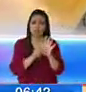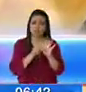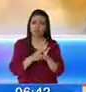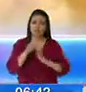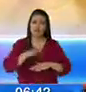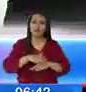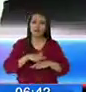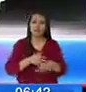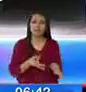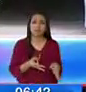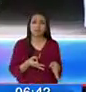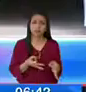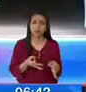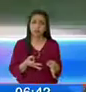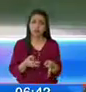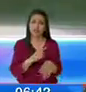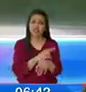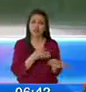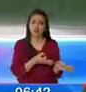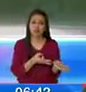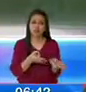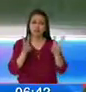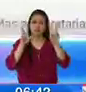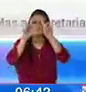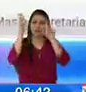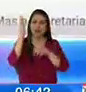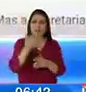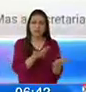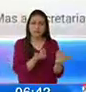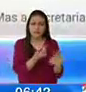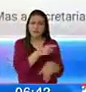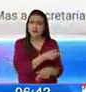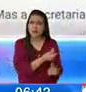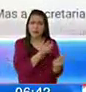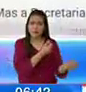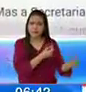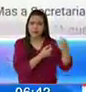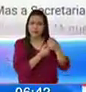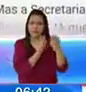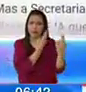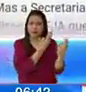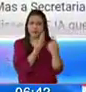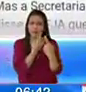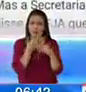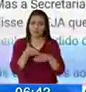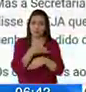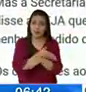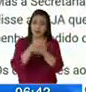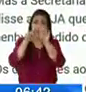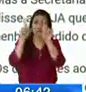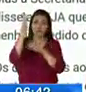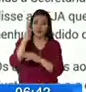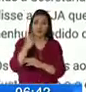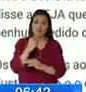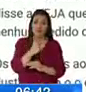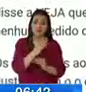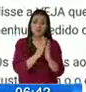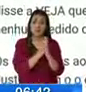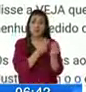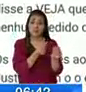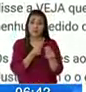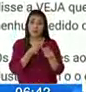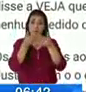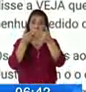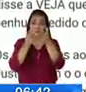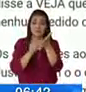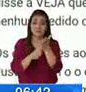a la falta de celeridad de la Fiscalía en el caso Odebrecht. Esto luego de que desde Brasil se dice que Ecuador no ha solicitado información